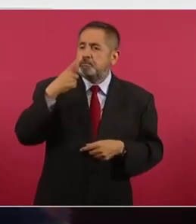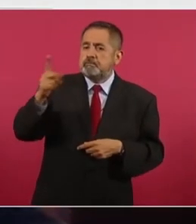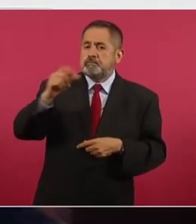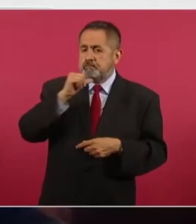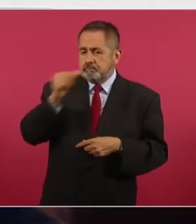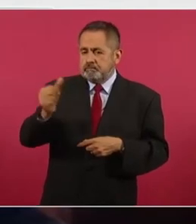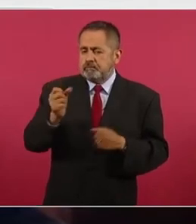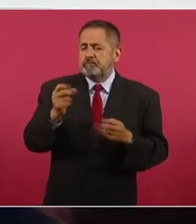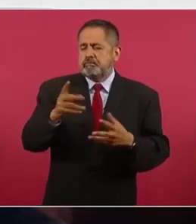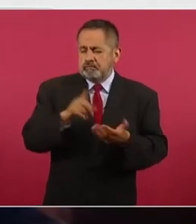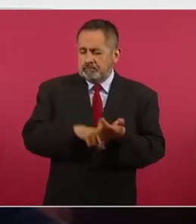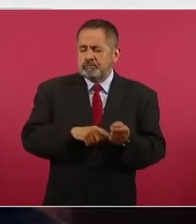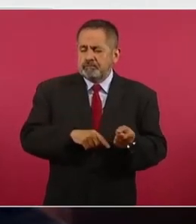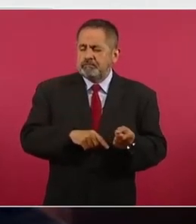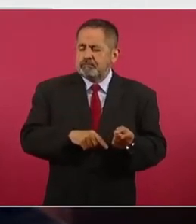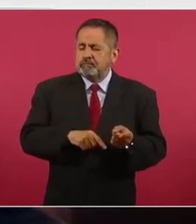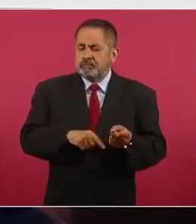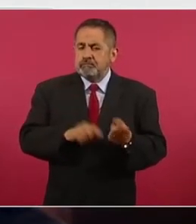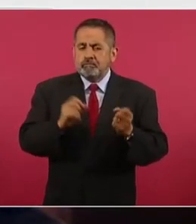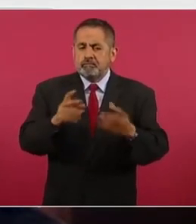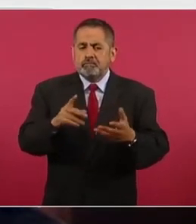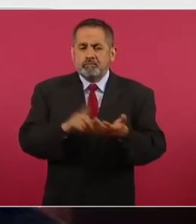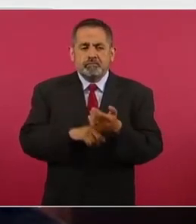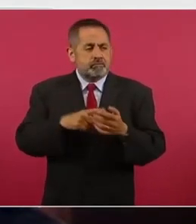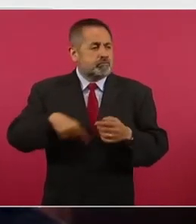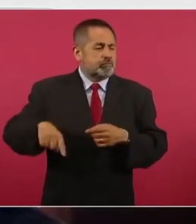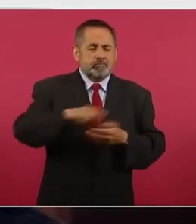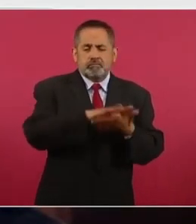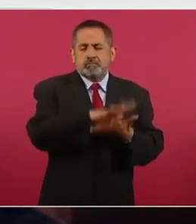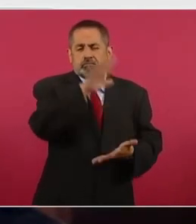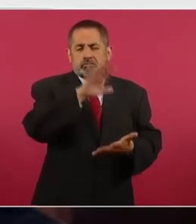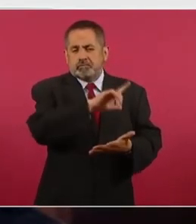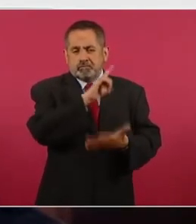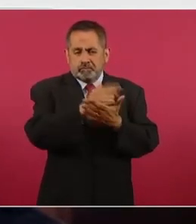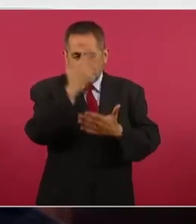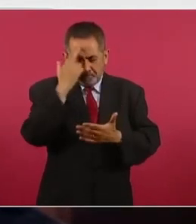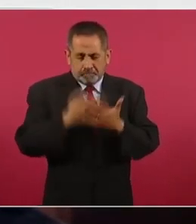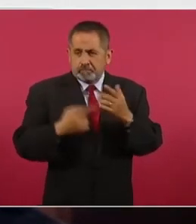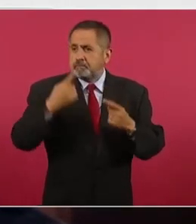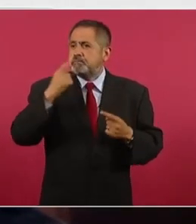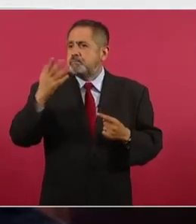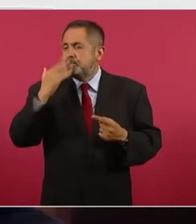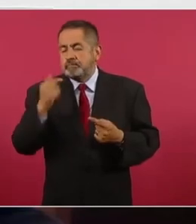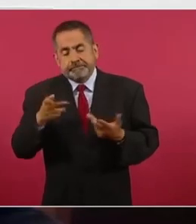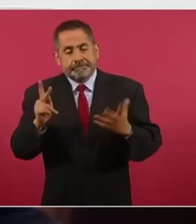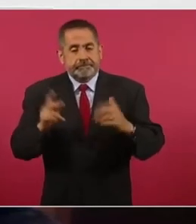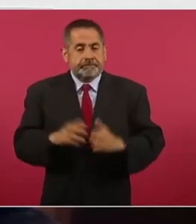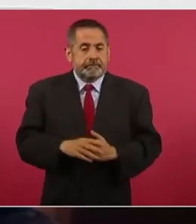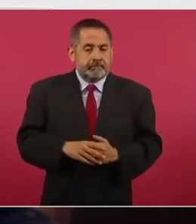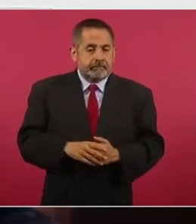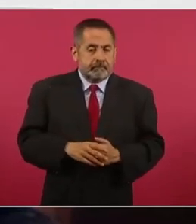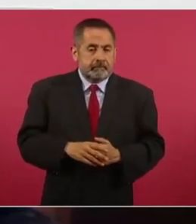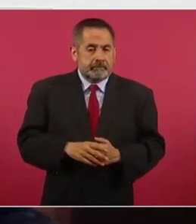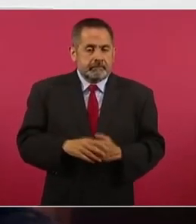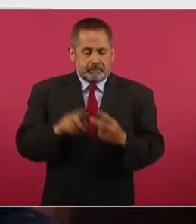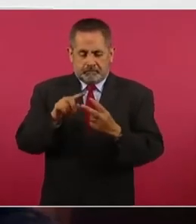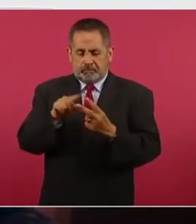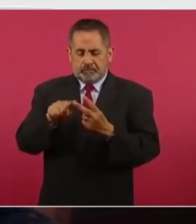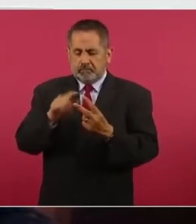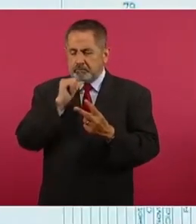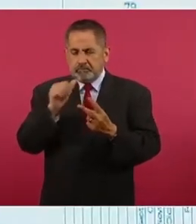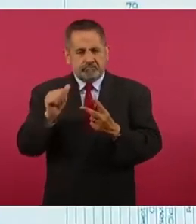hay en casi todos los delitos, menos en dos: